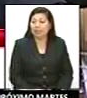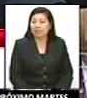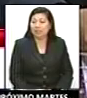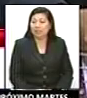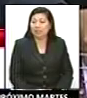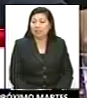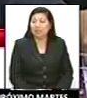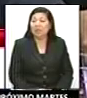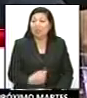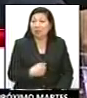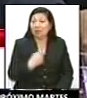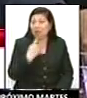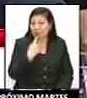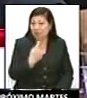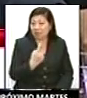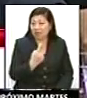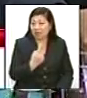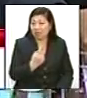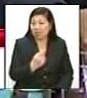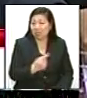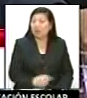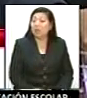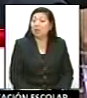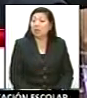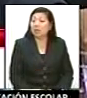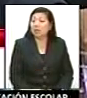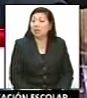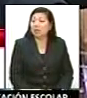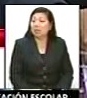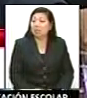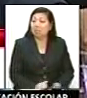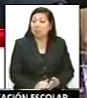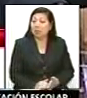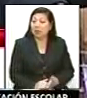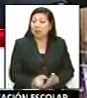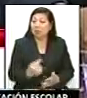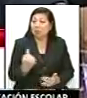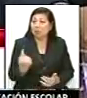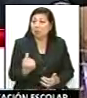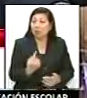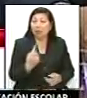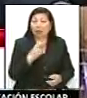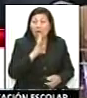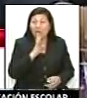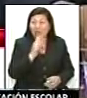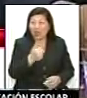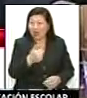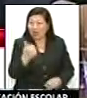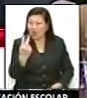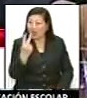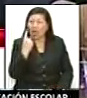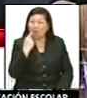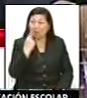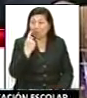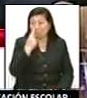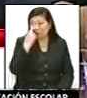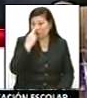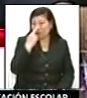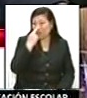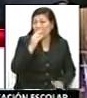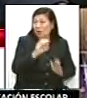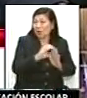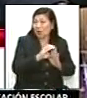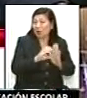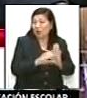Yo suscribo todas y cada una de las manifestaciones efectuadas por Víctor García Toma y por Carlos Mesía, cosa rara en el derecho